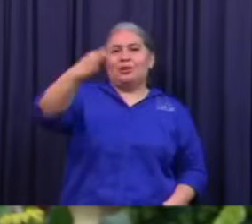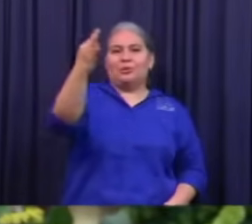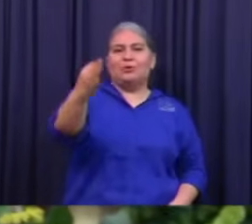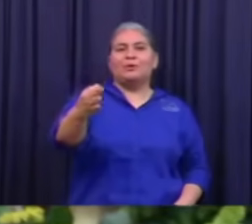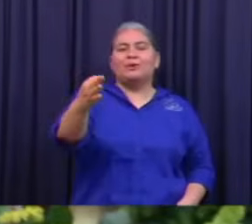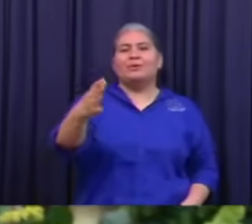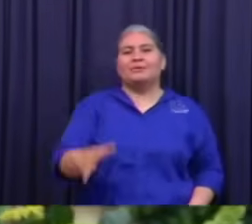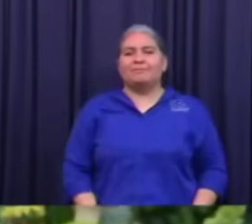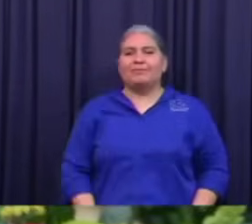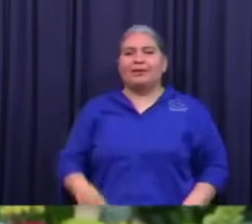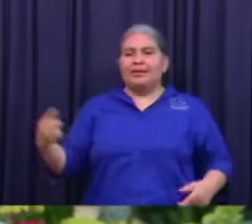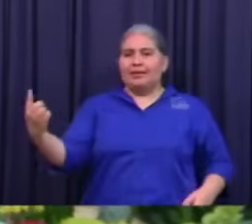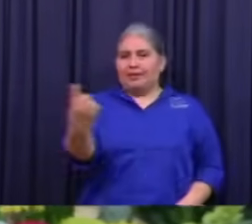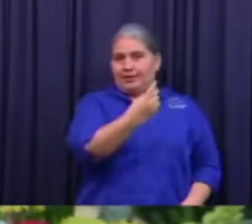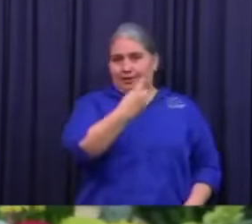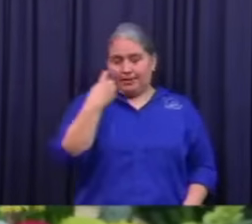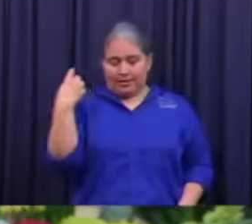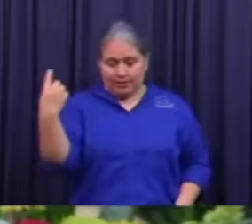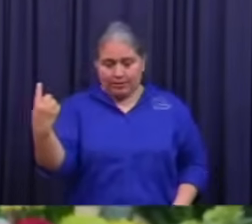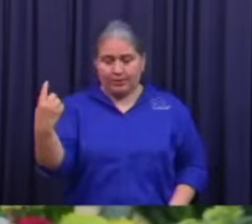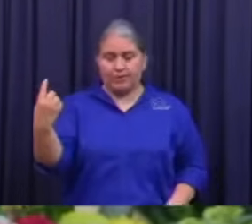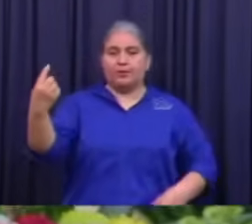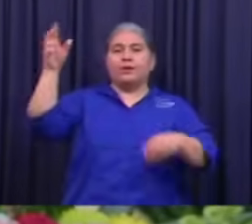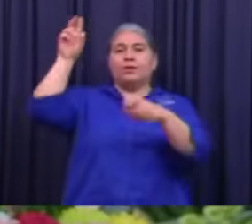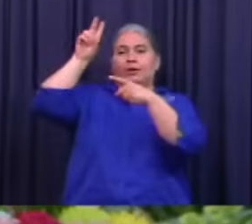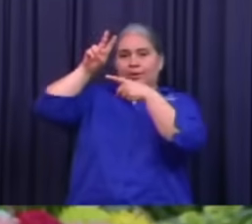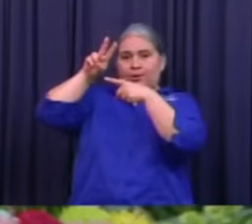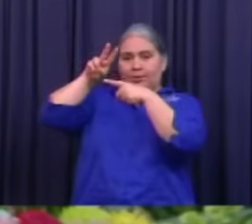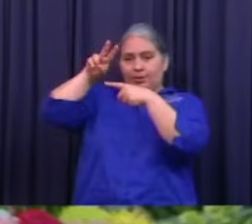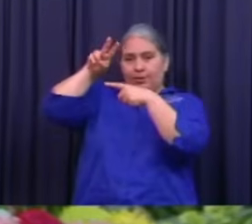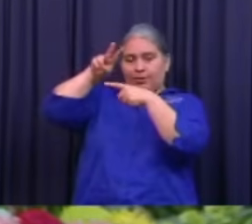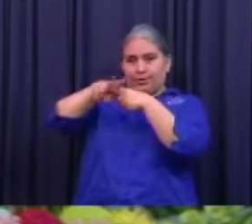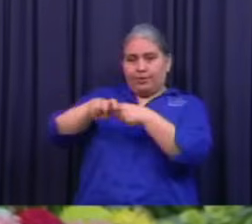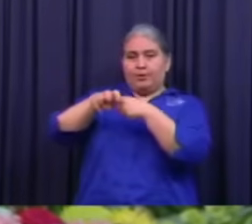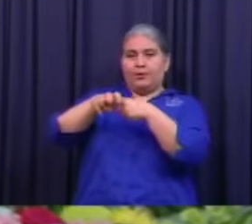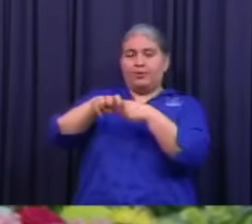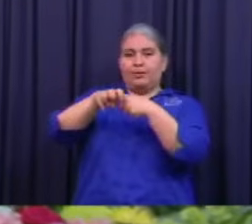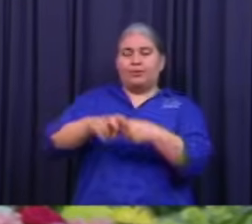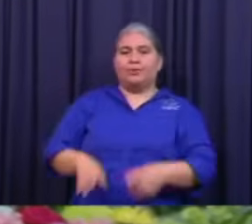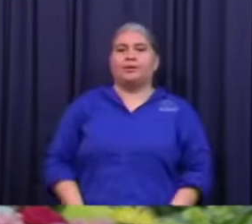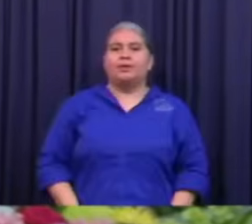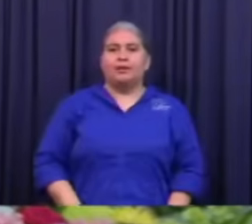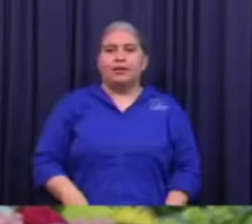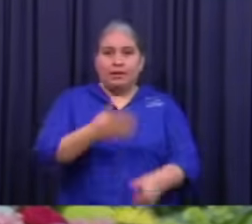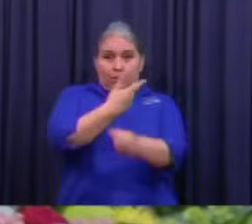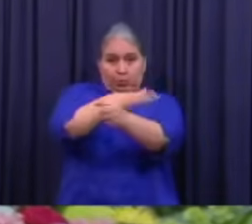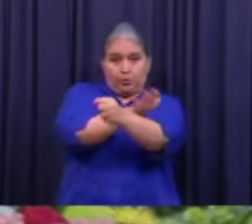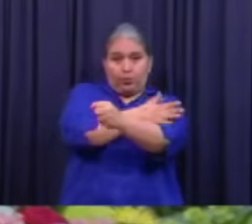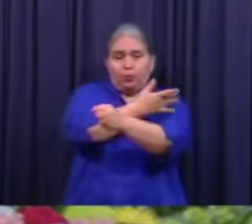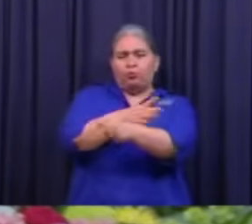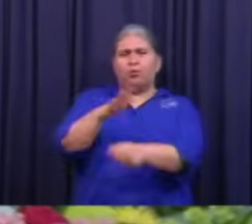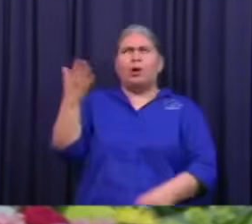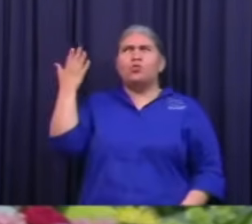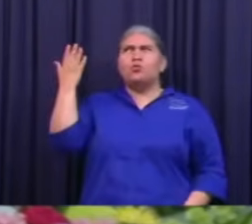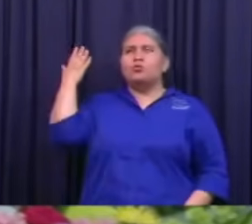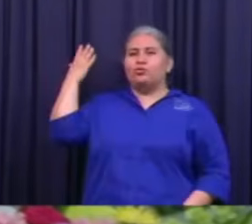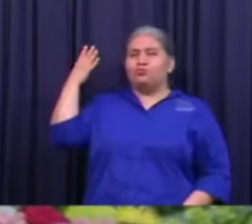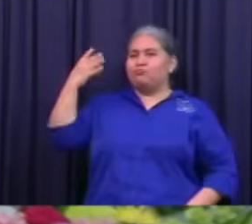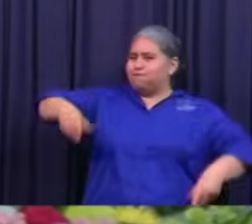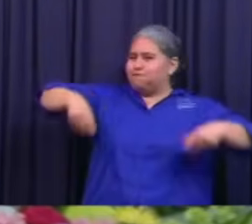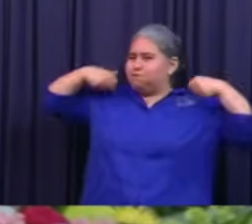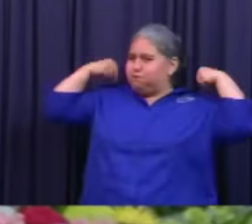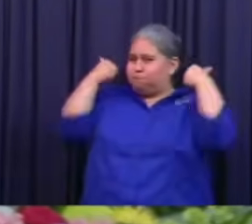pueden descender mis hermanos amados Gloria a Dios los éxitos del Recuerdo verdad Ja